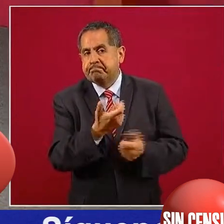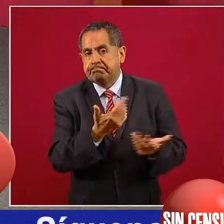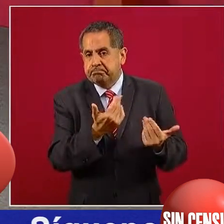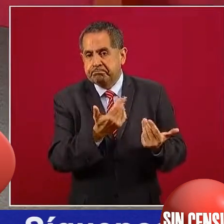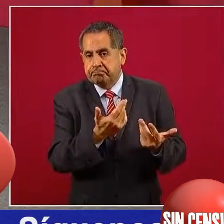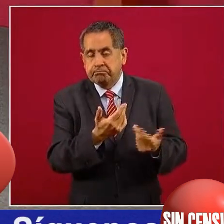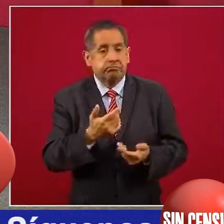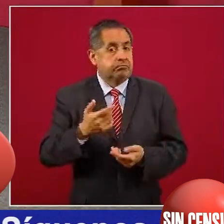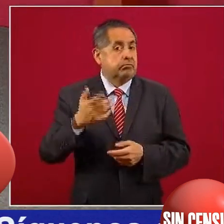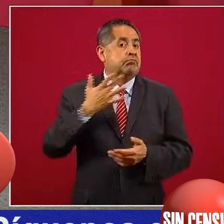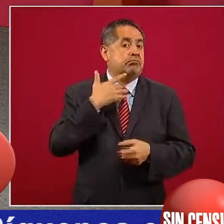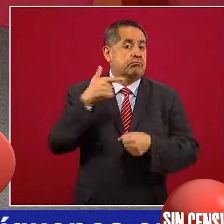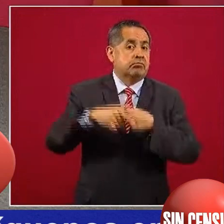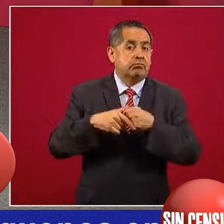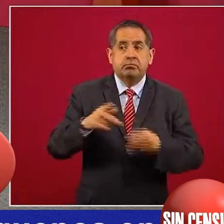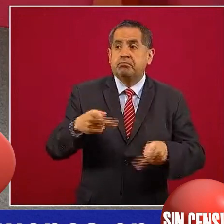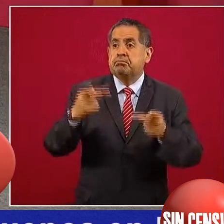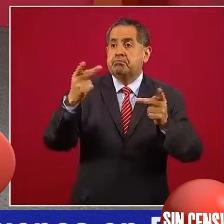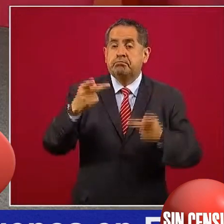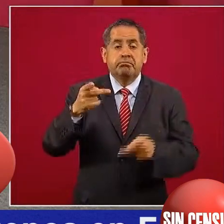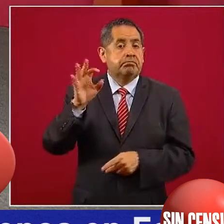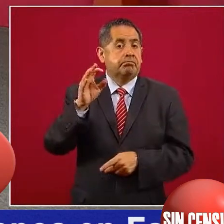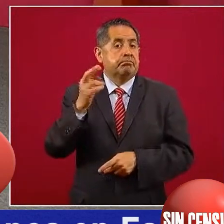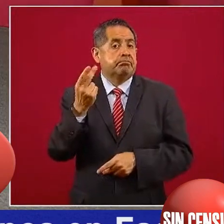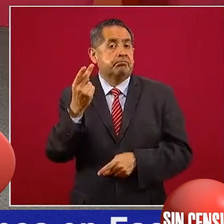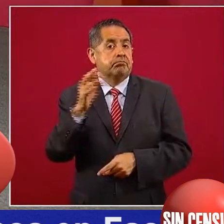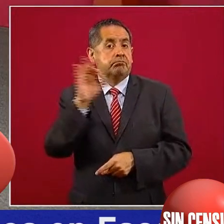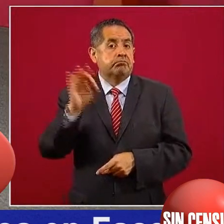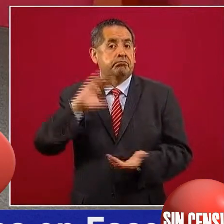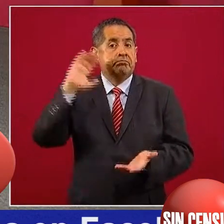al 25%.